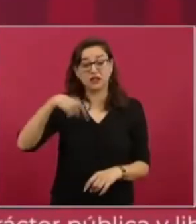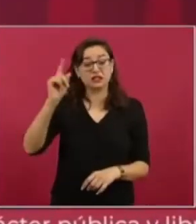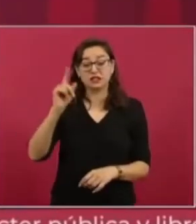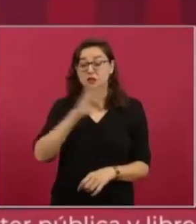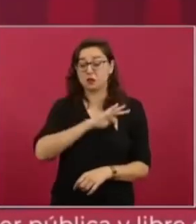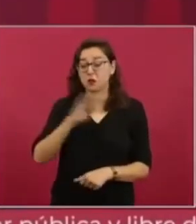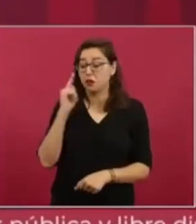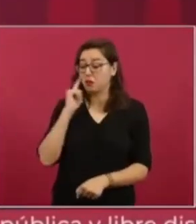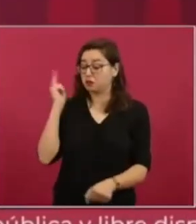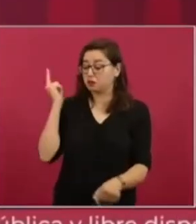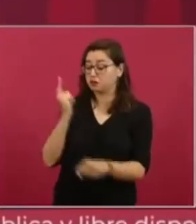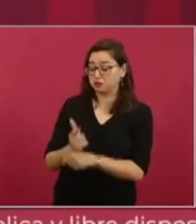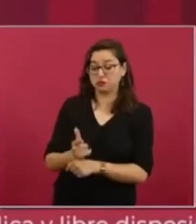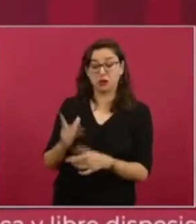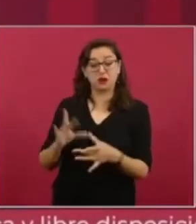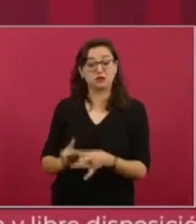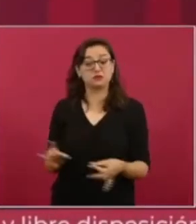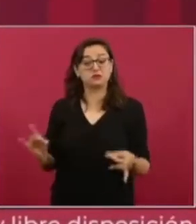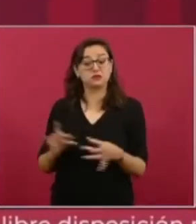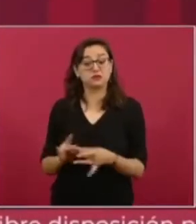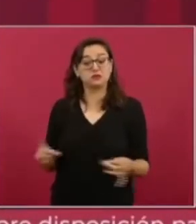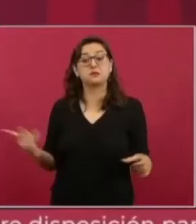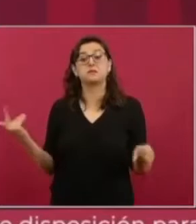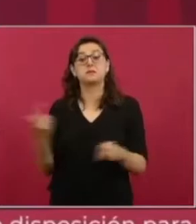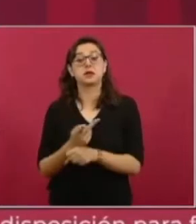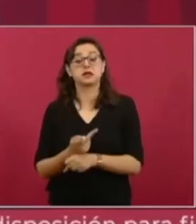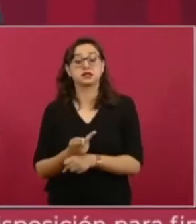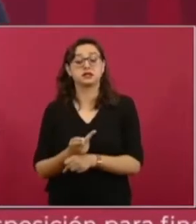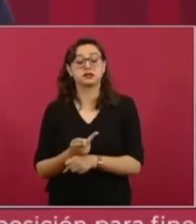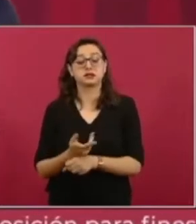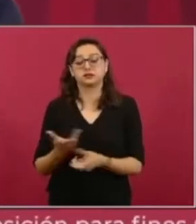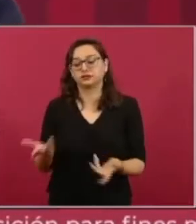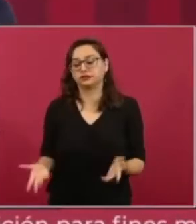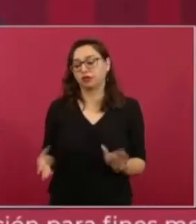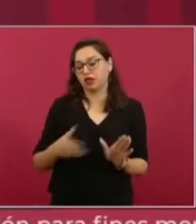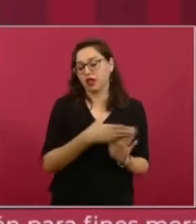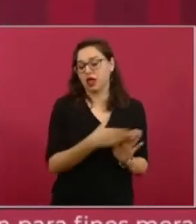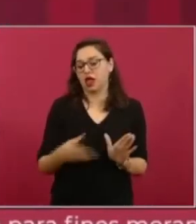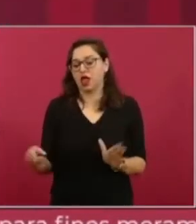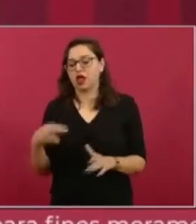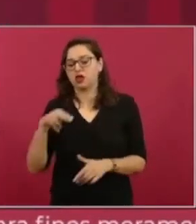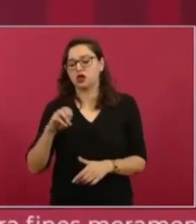explicar. Durante el periodo neoliberal creció